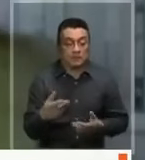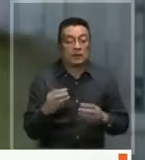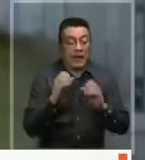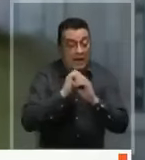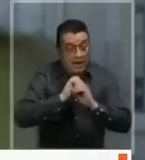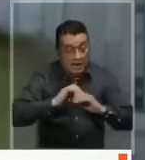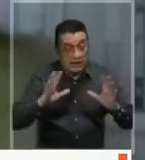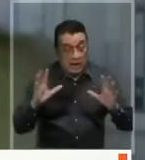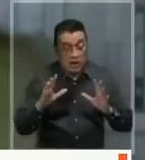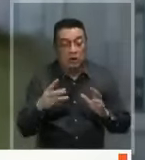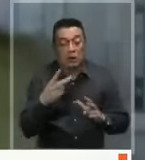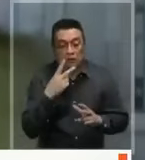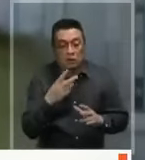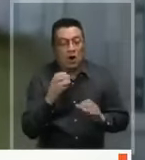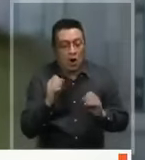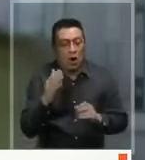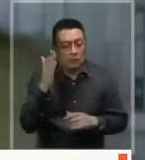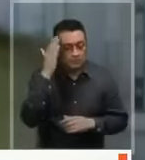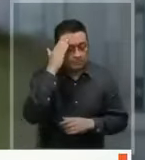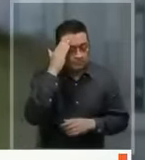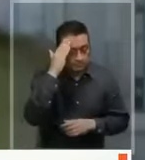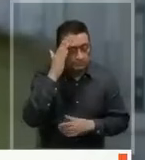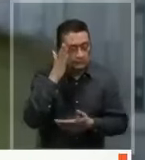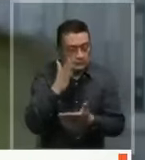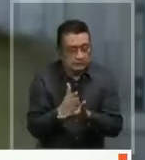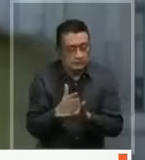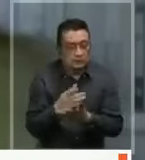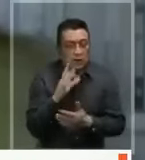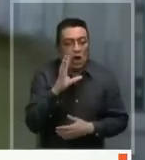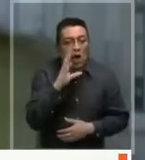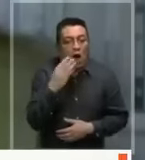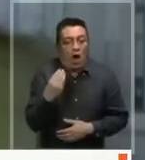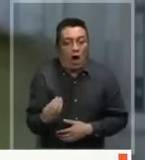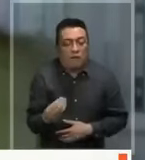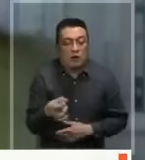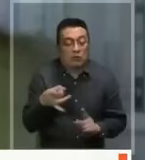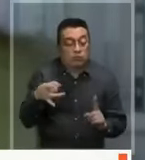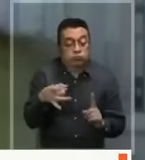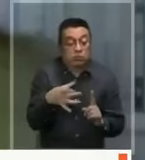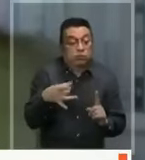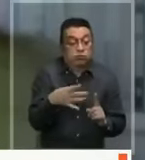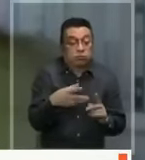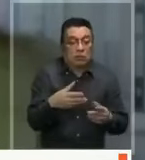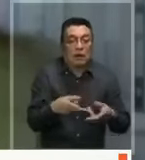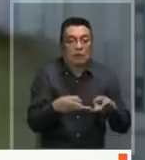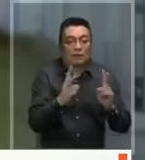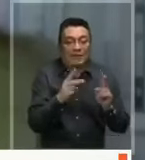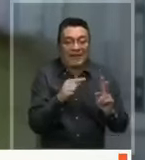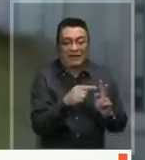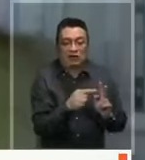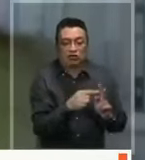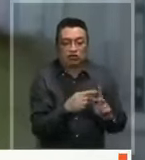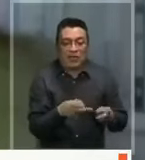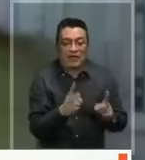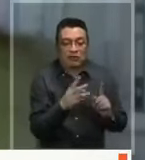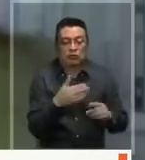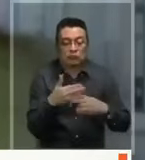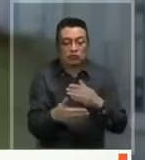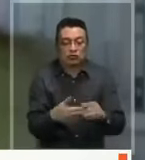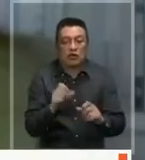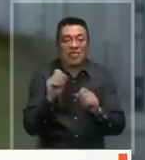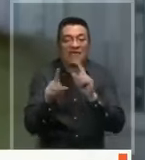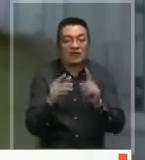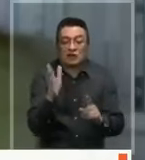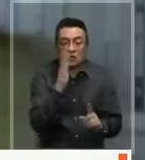declarar o considerar algo que es muy evidente. Se está violando el debido proceso, se está violando el derecho a